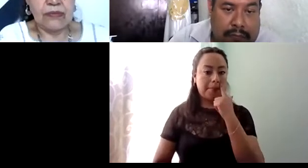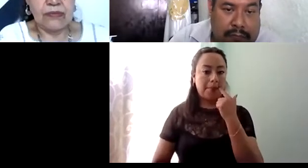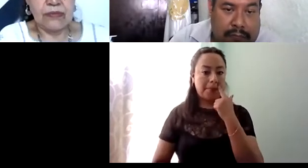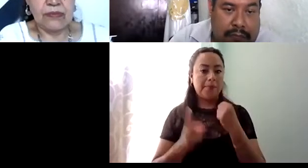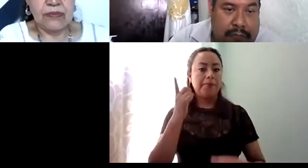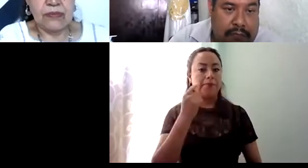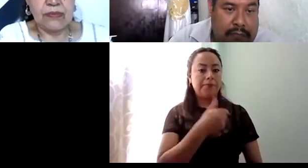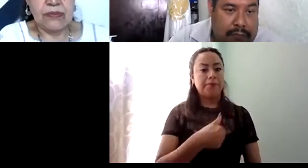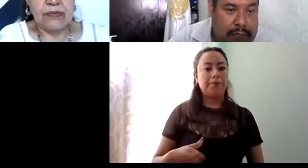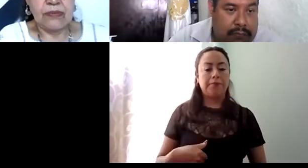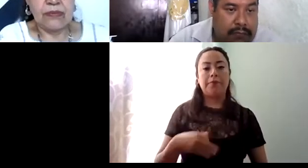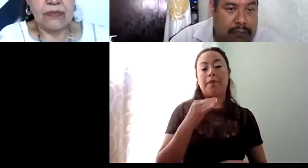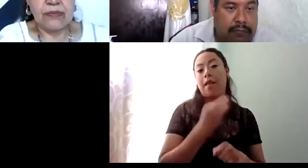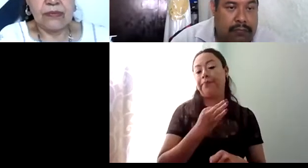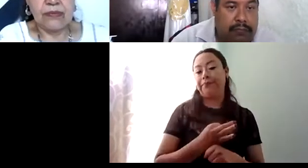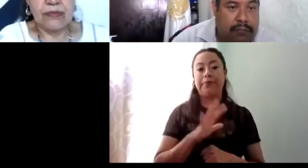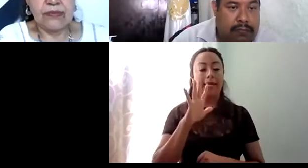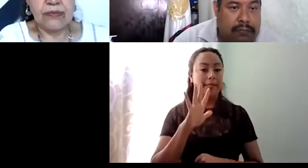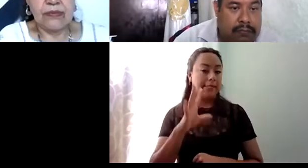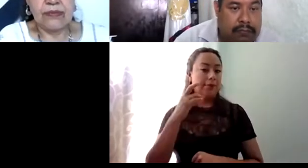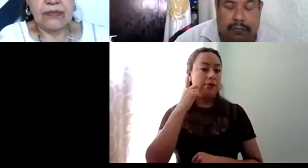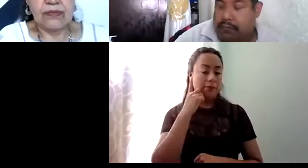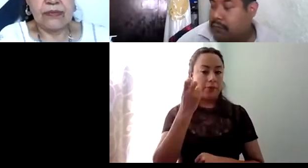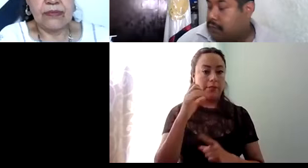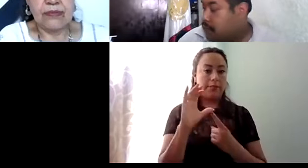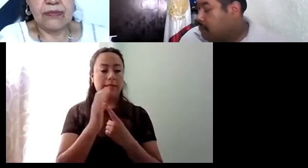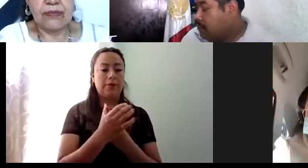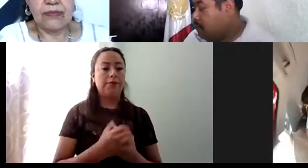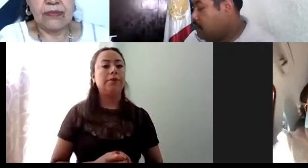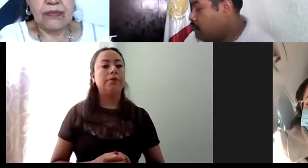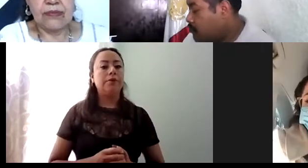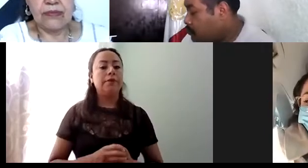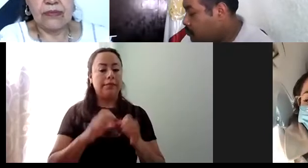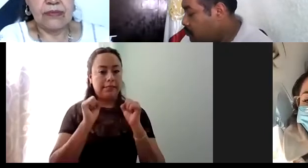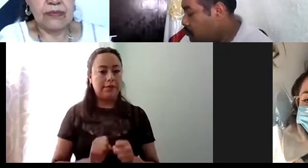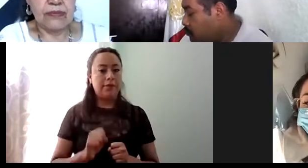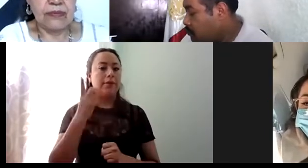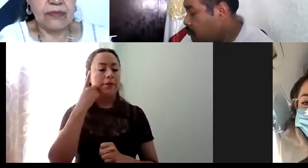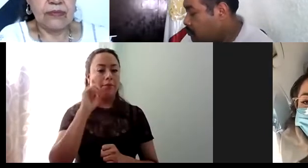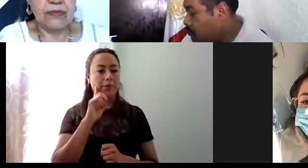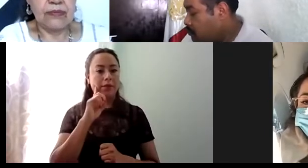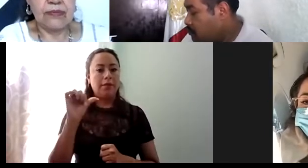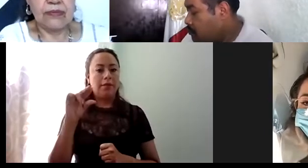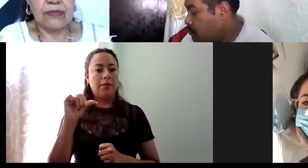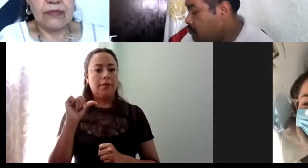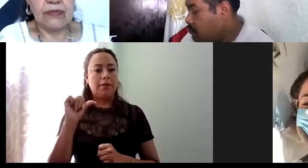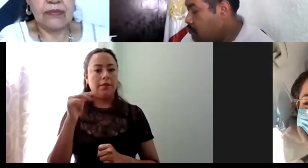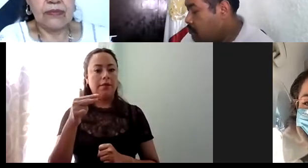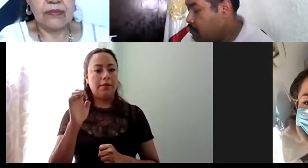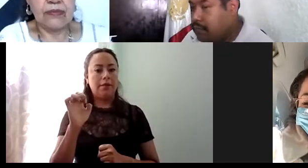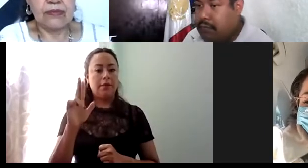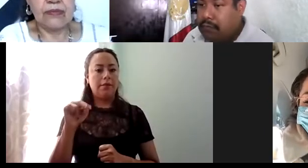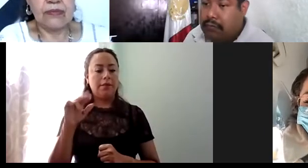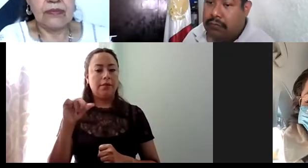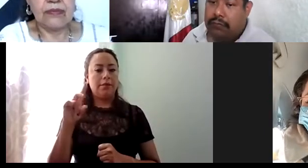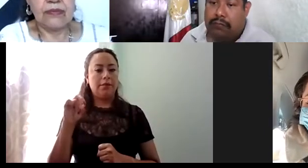estamos 5 diputados de la comisión presentes y seguramente la diputada Ana Hernández tendrá... Presente, diputada, gracias,